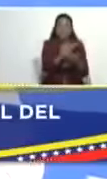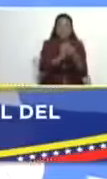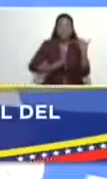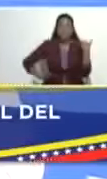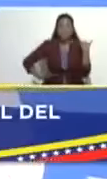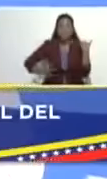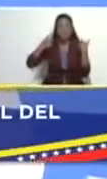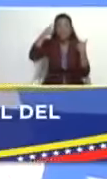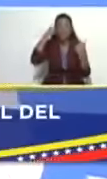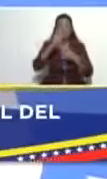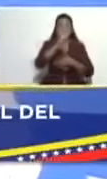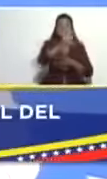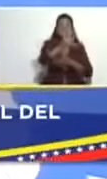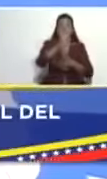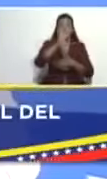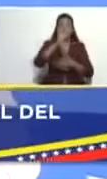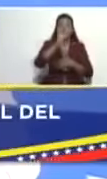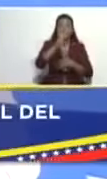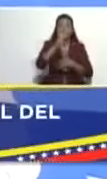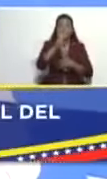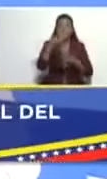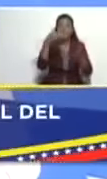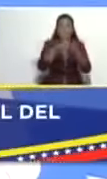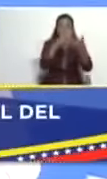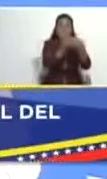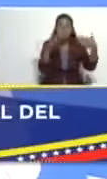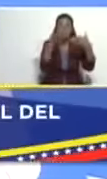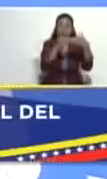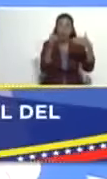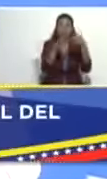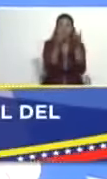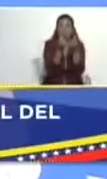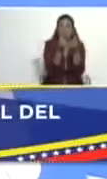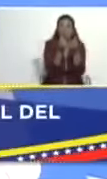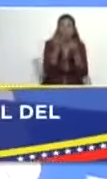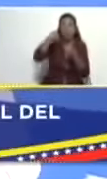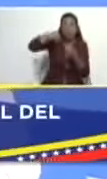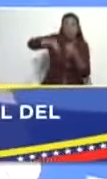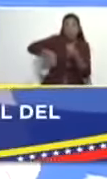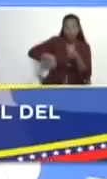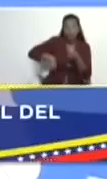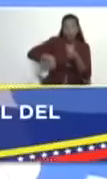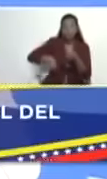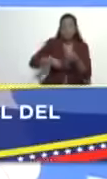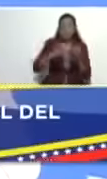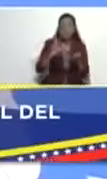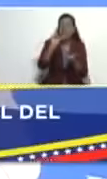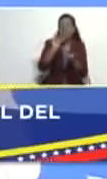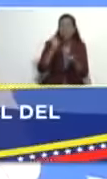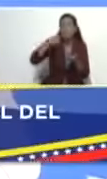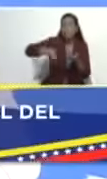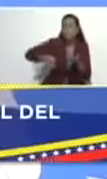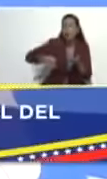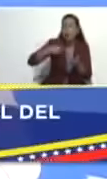el ingreso fue de 53 mil millones y pudimos llevar el salario mínimo